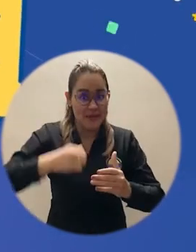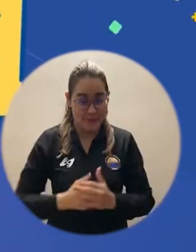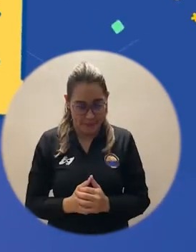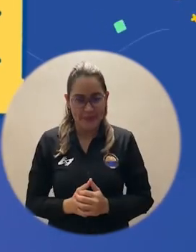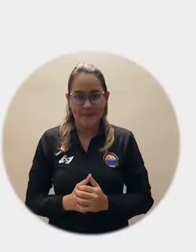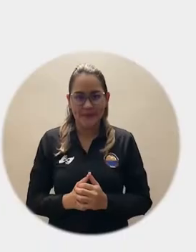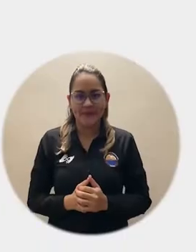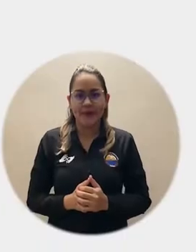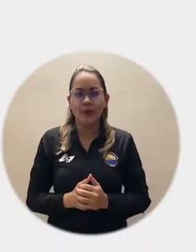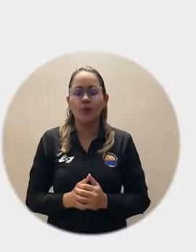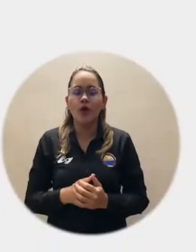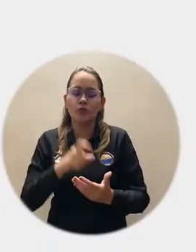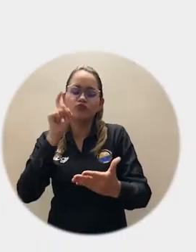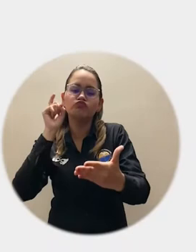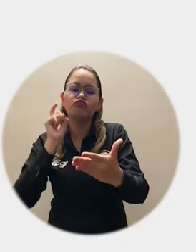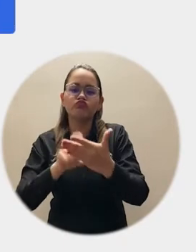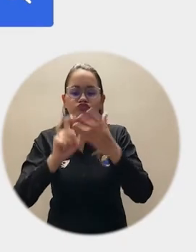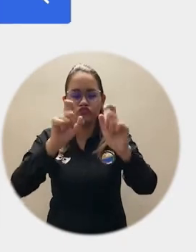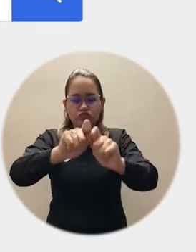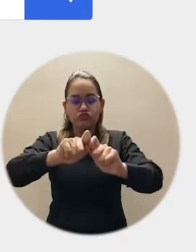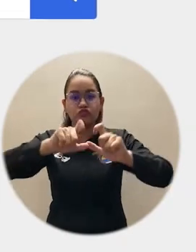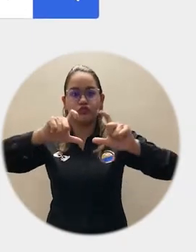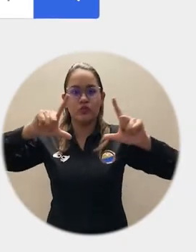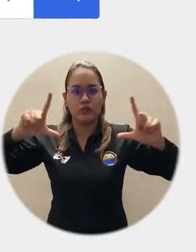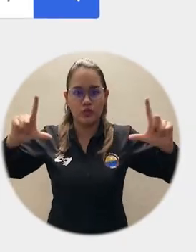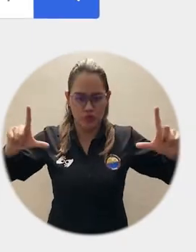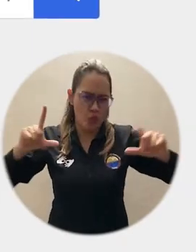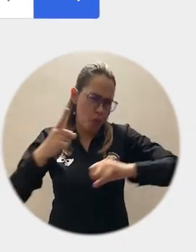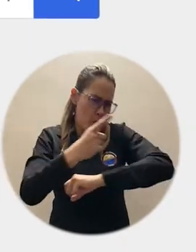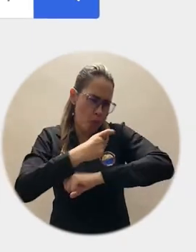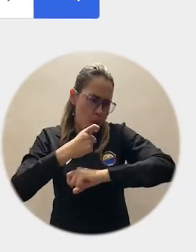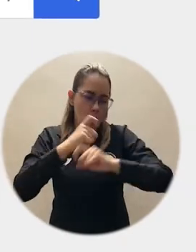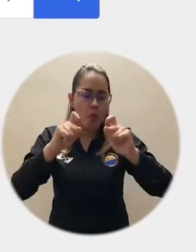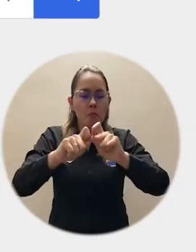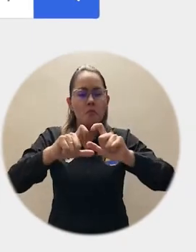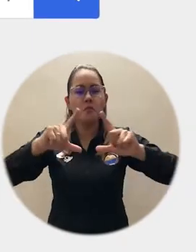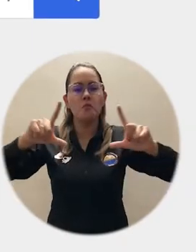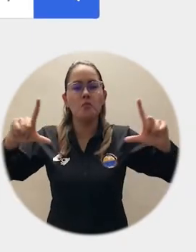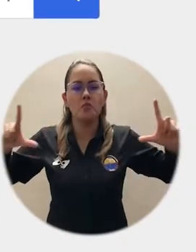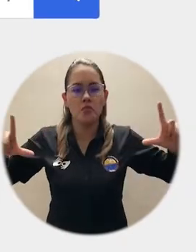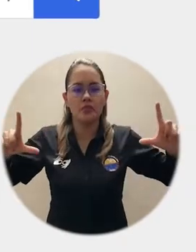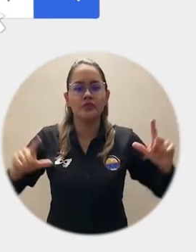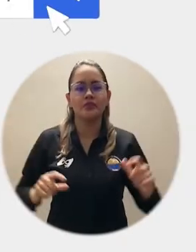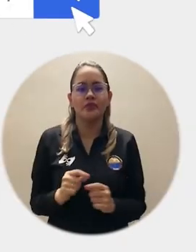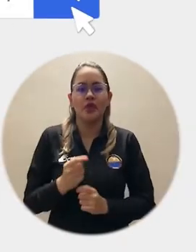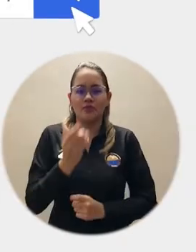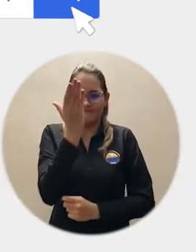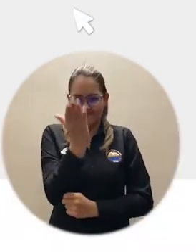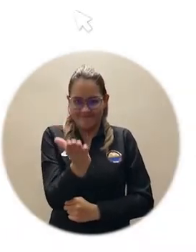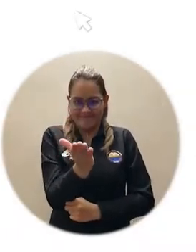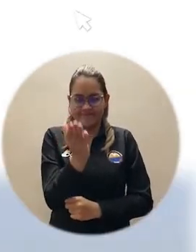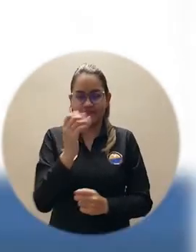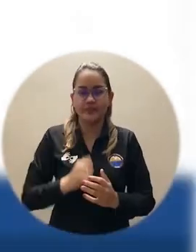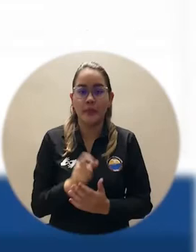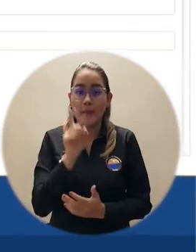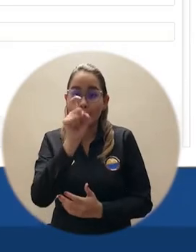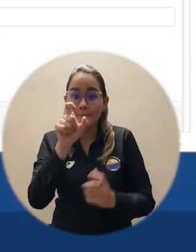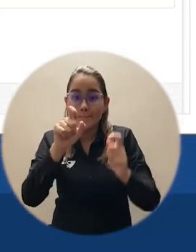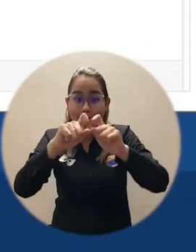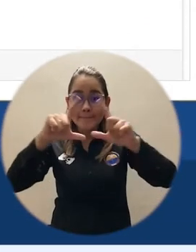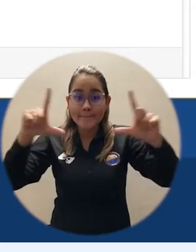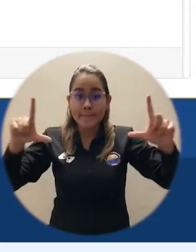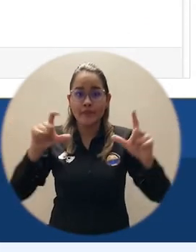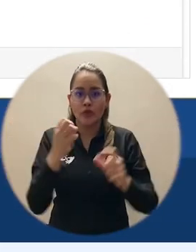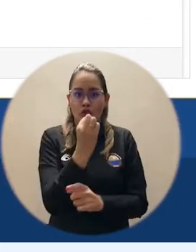elecciones. Ingresamos en nuestro buscador eleccionesunimagdalena.udea.edu